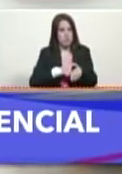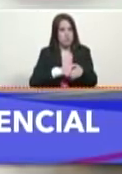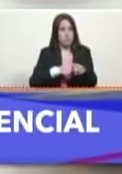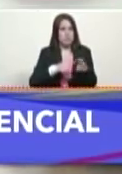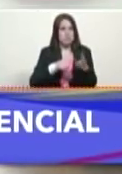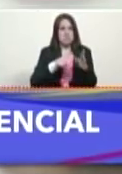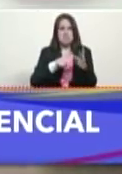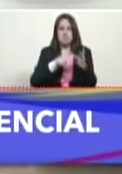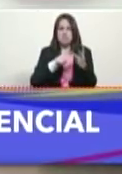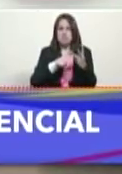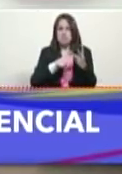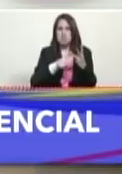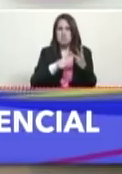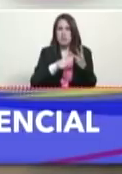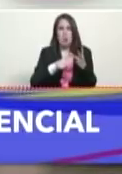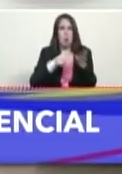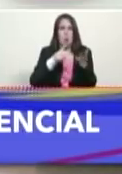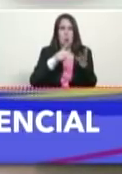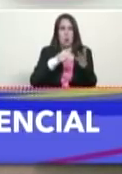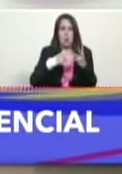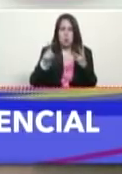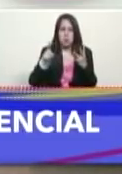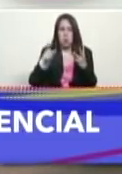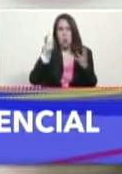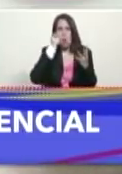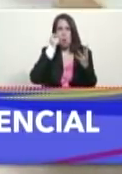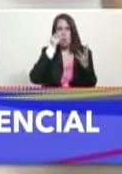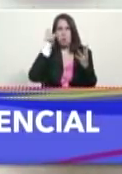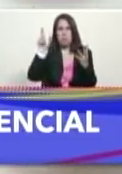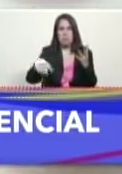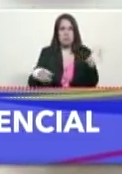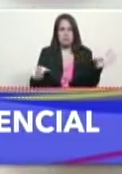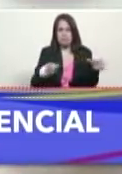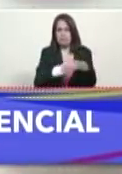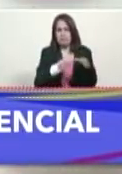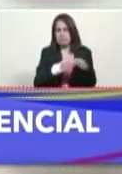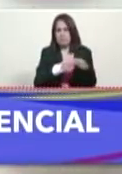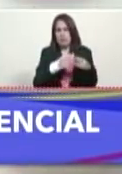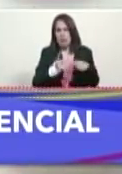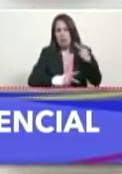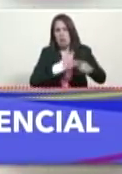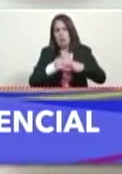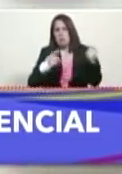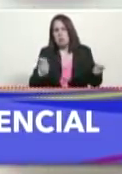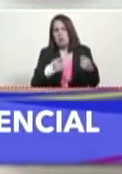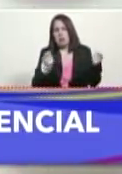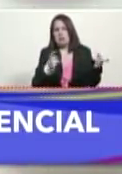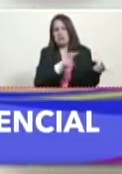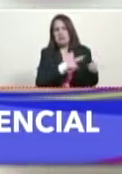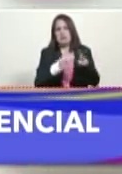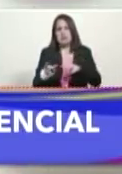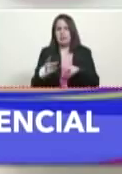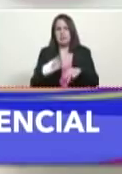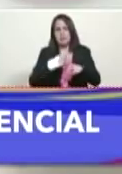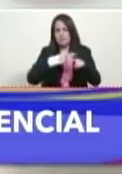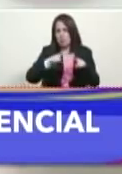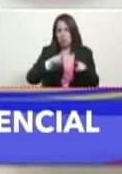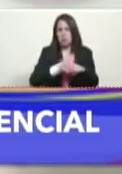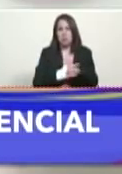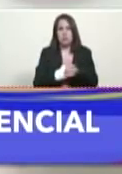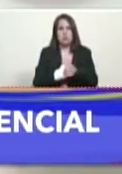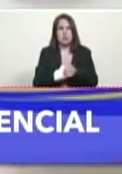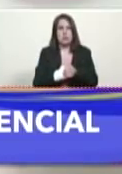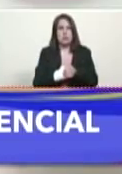Señor Henry Falcón, jefe de los partidos Alianza Progresista y otras organizaciones.